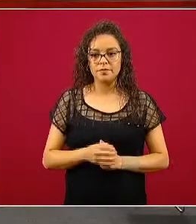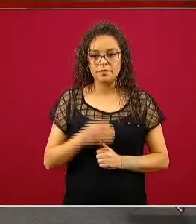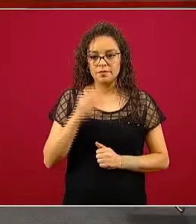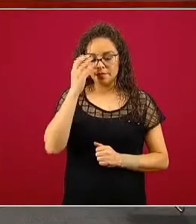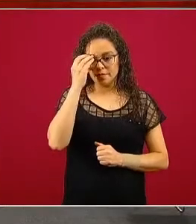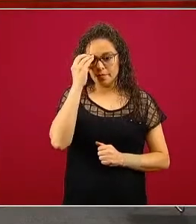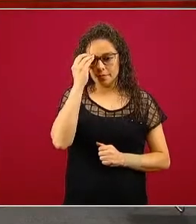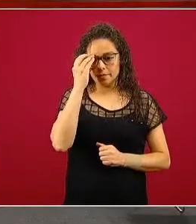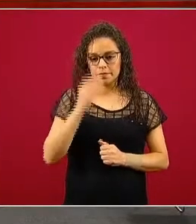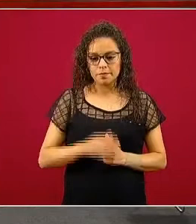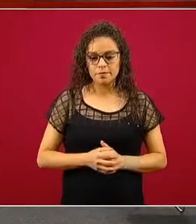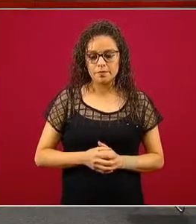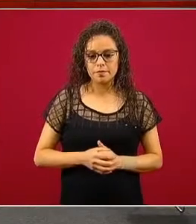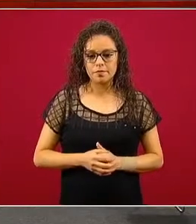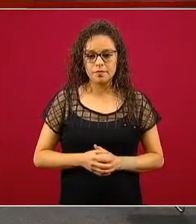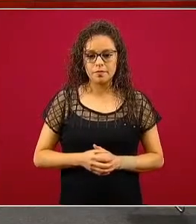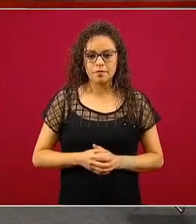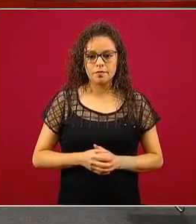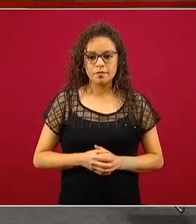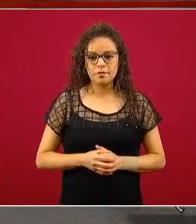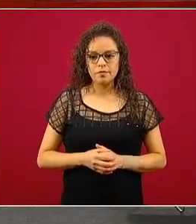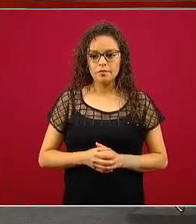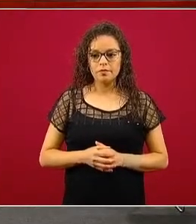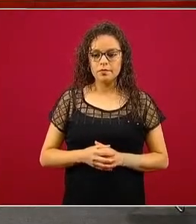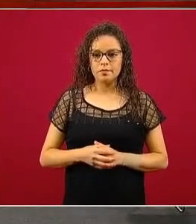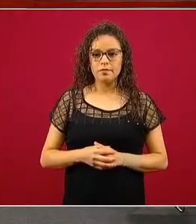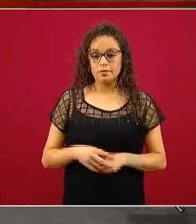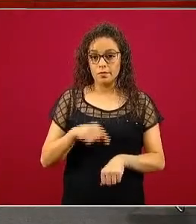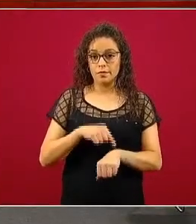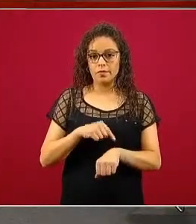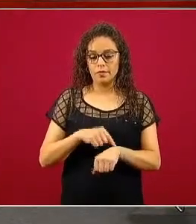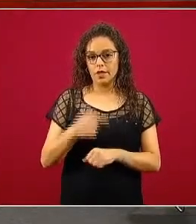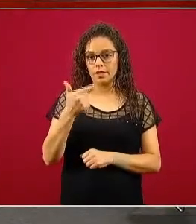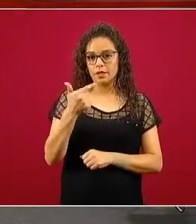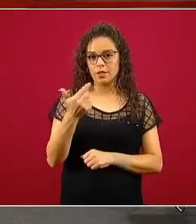y usted, por favor. Son las 19:52.